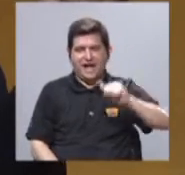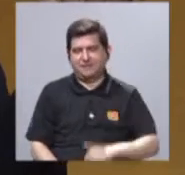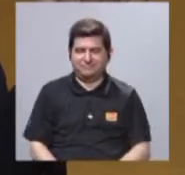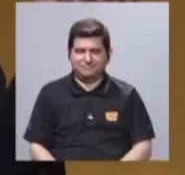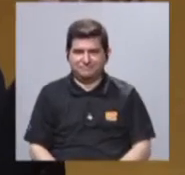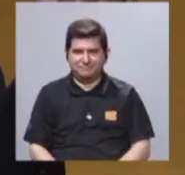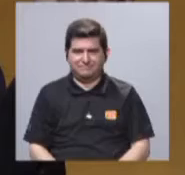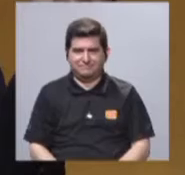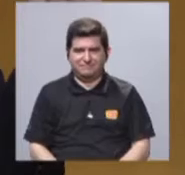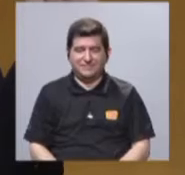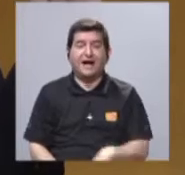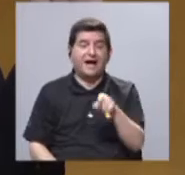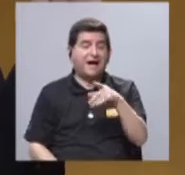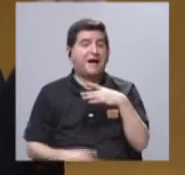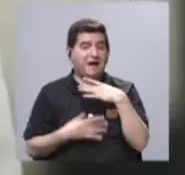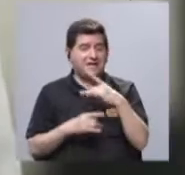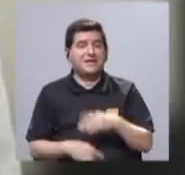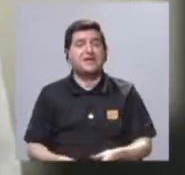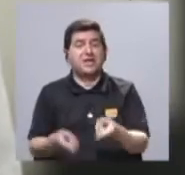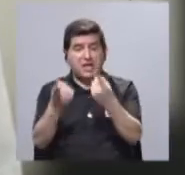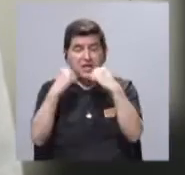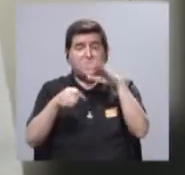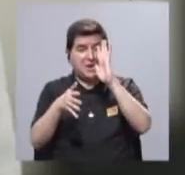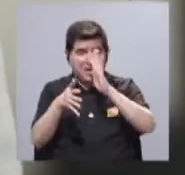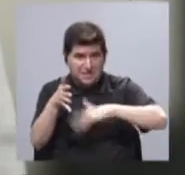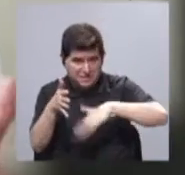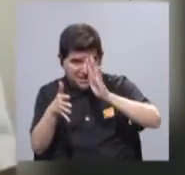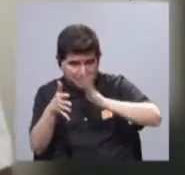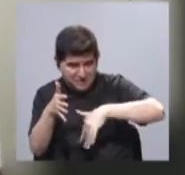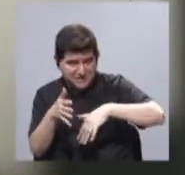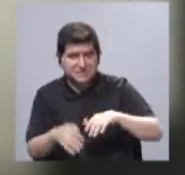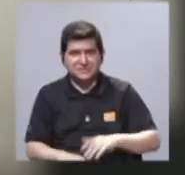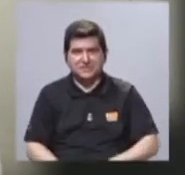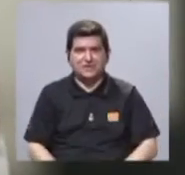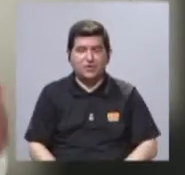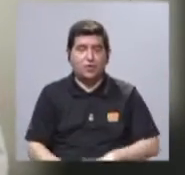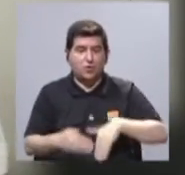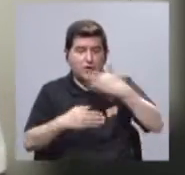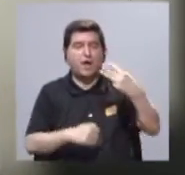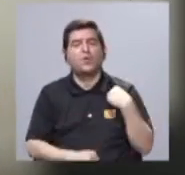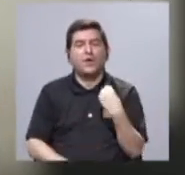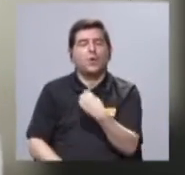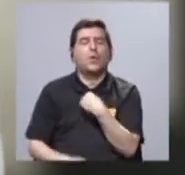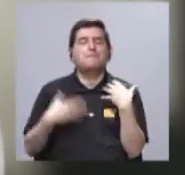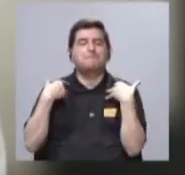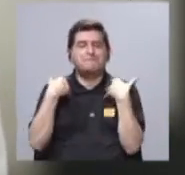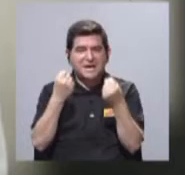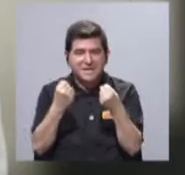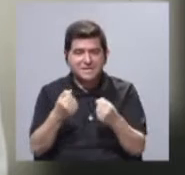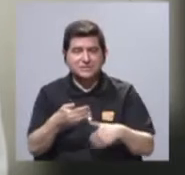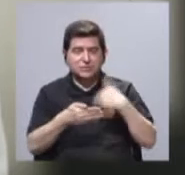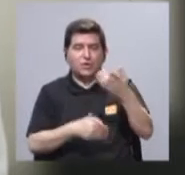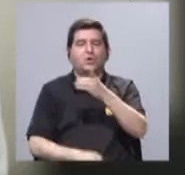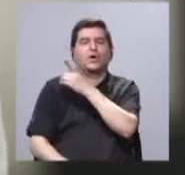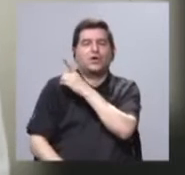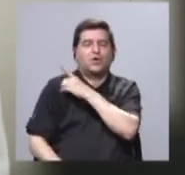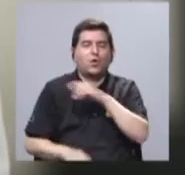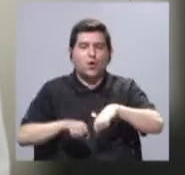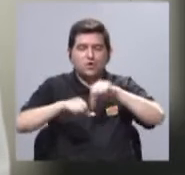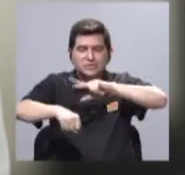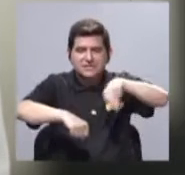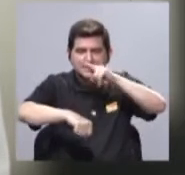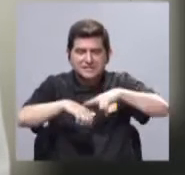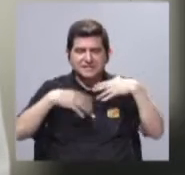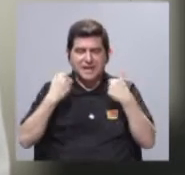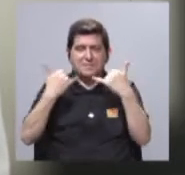venía desde muy interesante el de barcelona-el él luego fue ministro de salud y luego director del